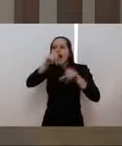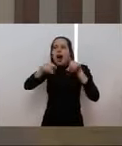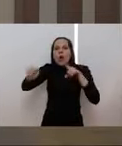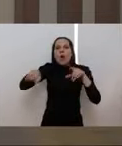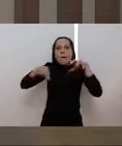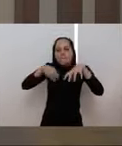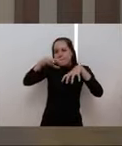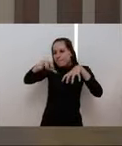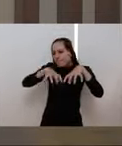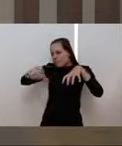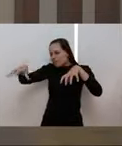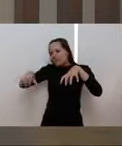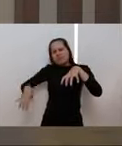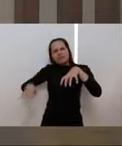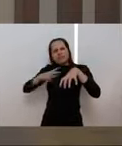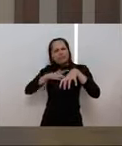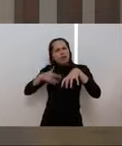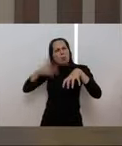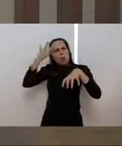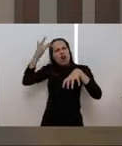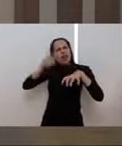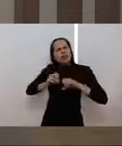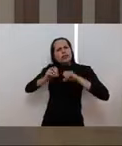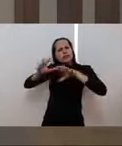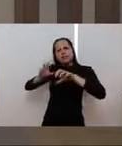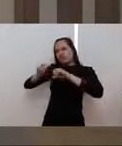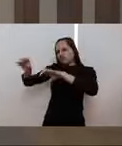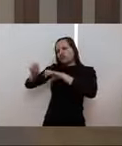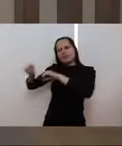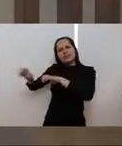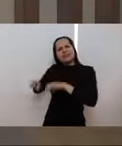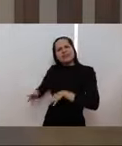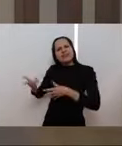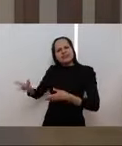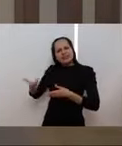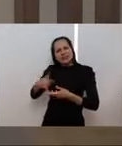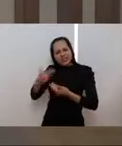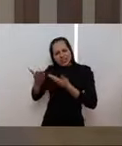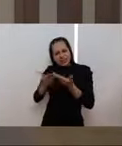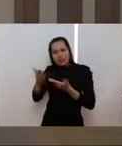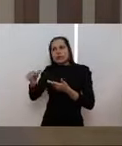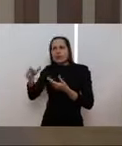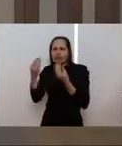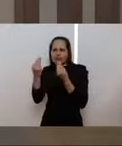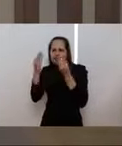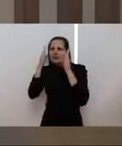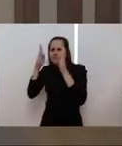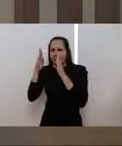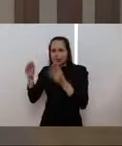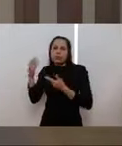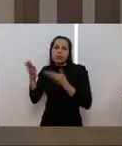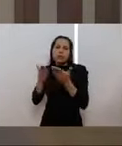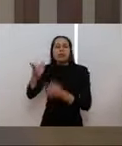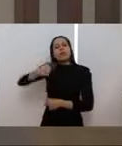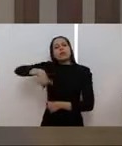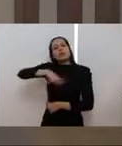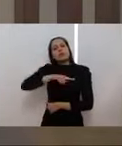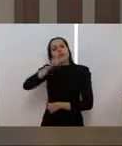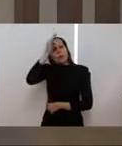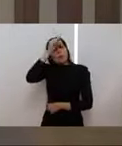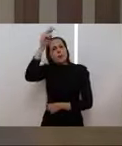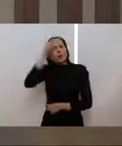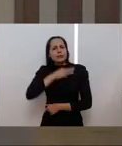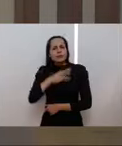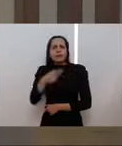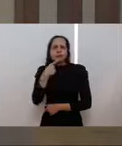porque lo trasladaron allá porque ellos prestan muchos de los servicios que requieren sus usuarios y nosotros como hospital militar pues la